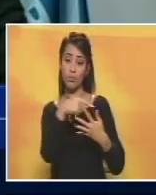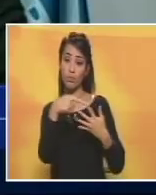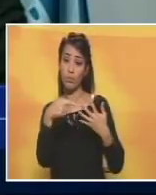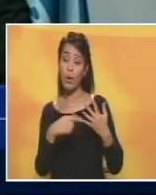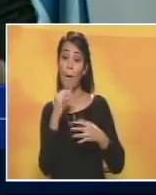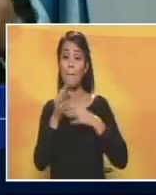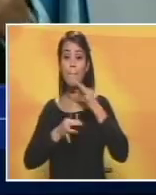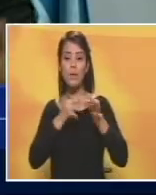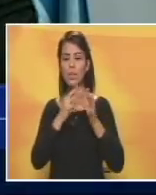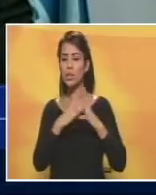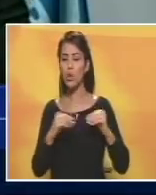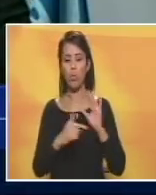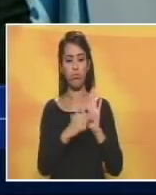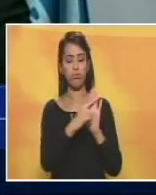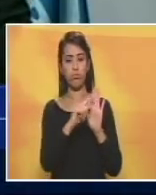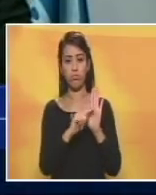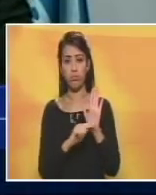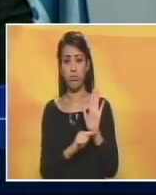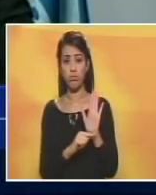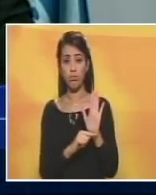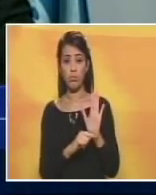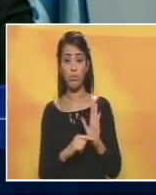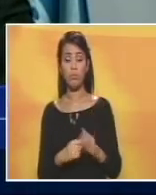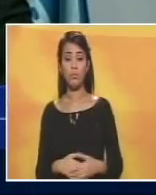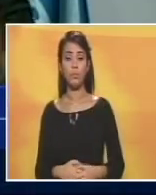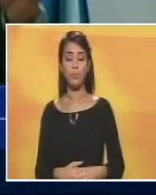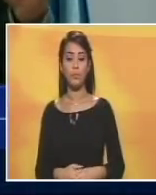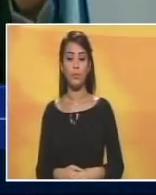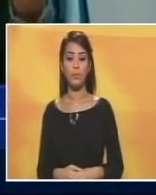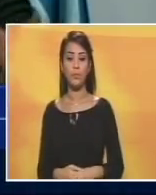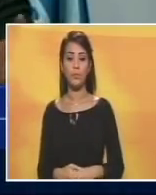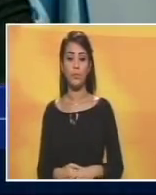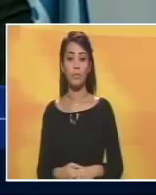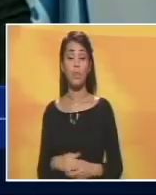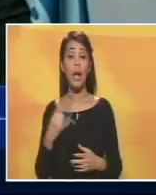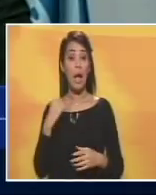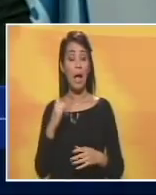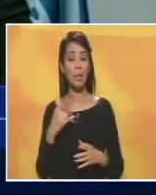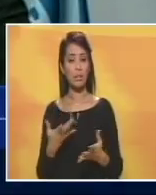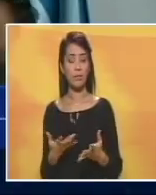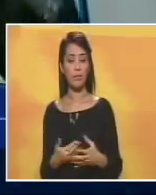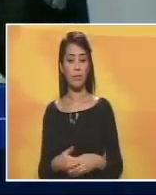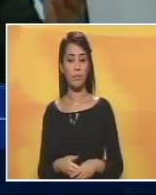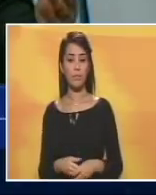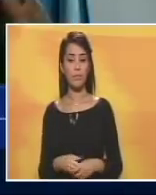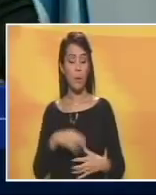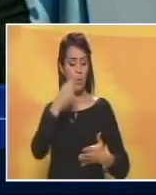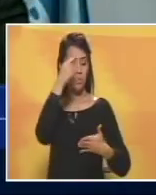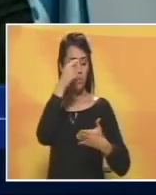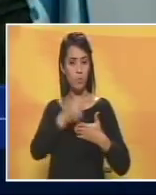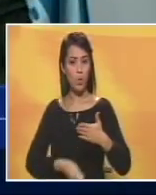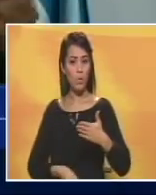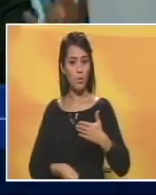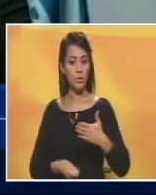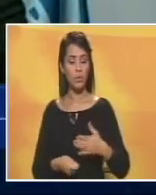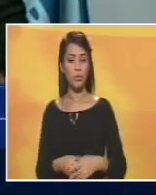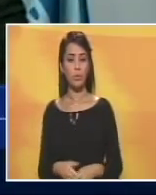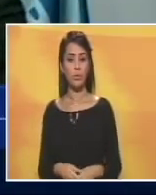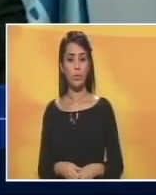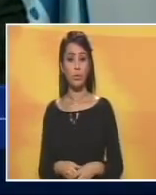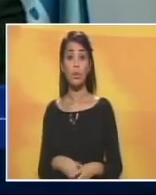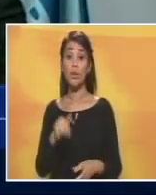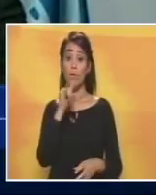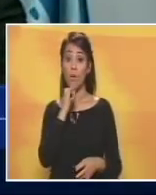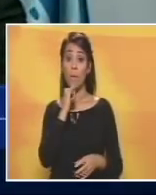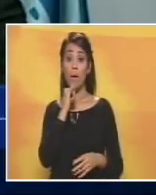argumentos, donde de entrada vamos a decir que hubo una expresa prohibición, incluso